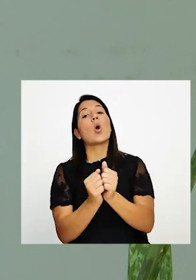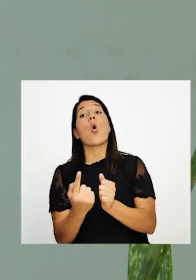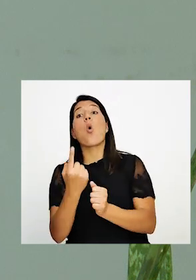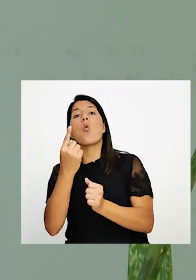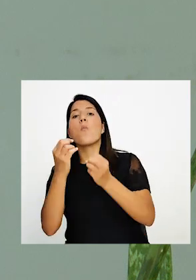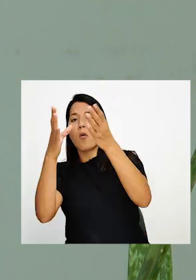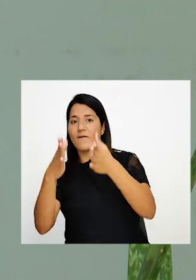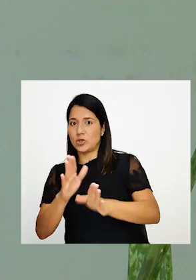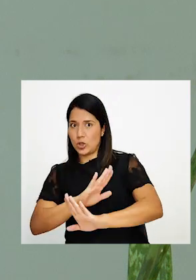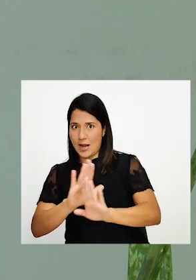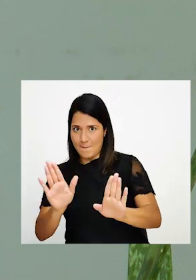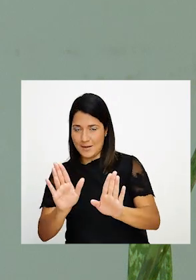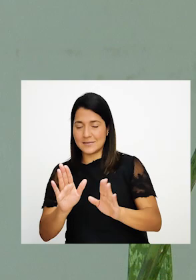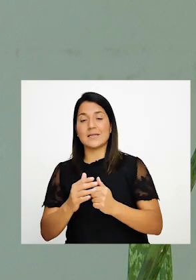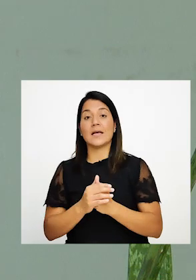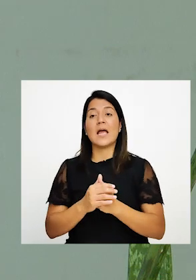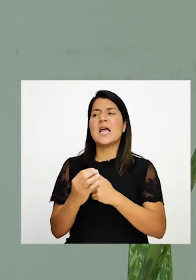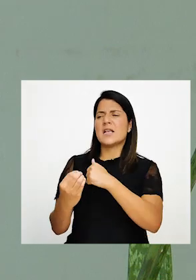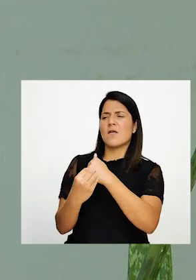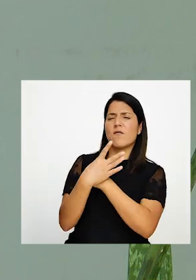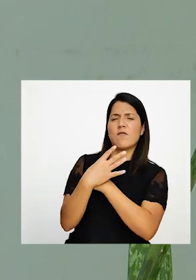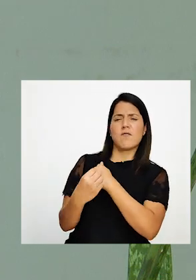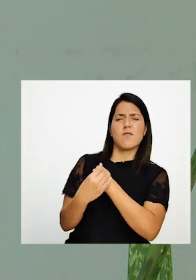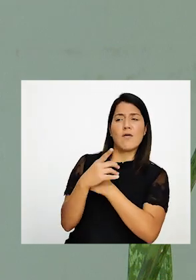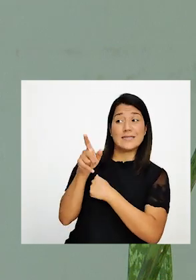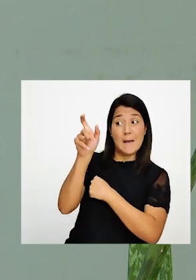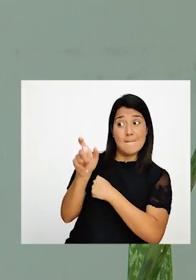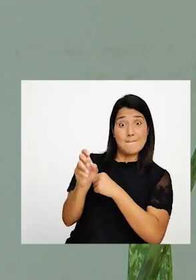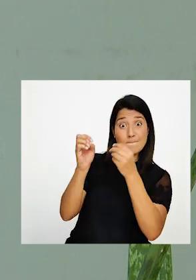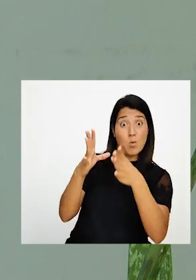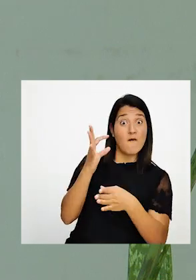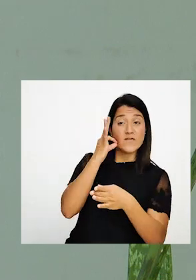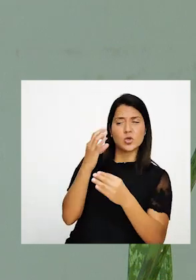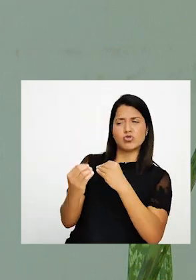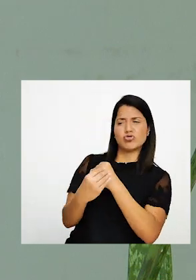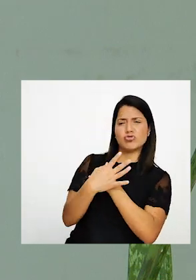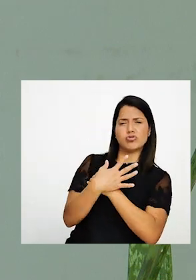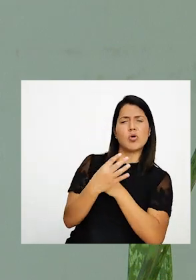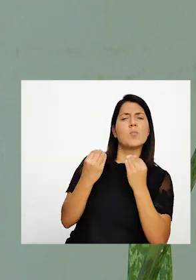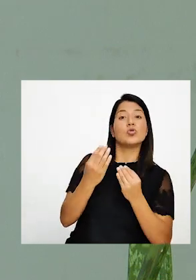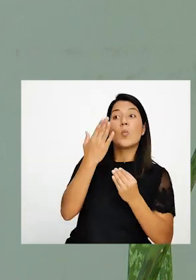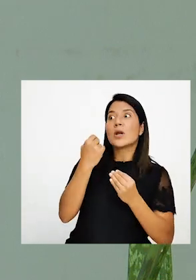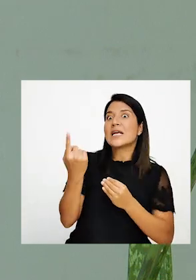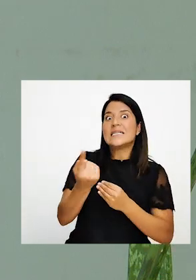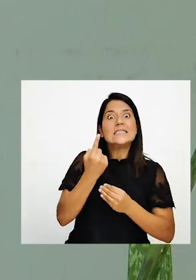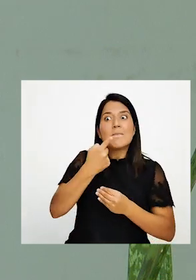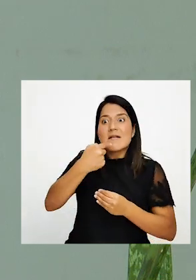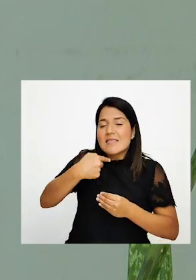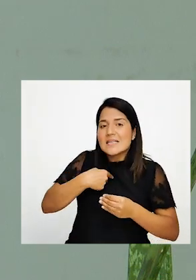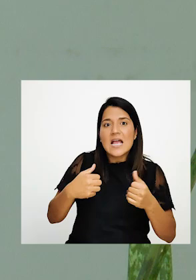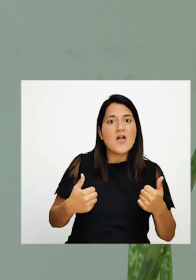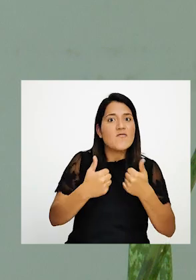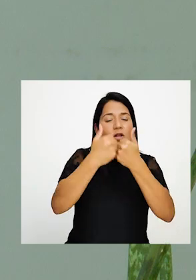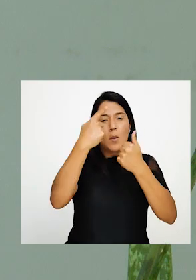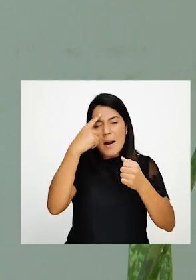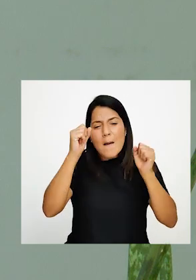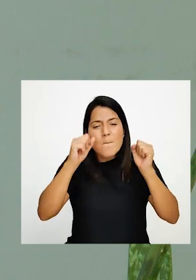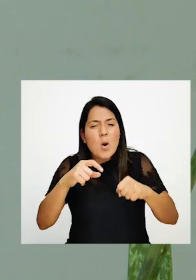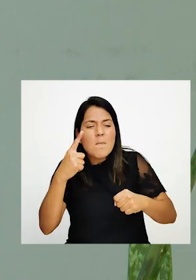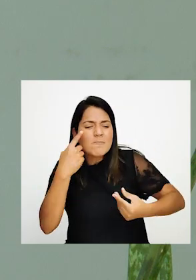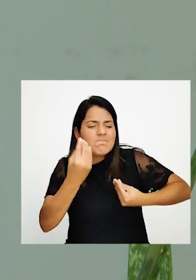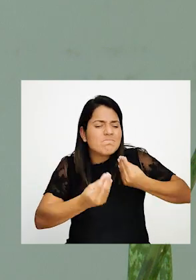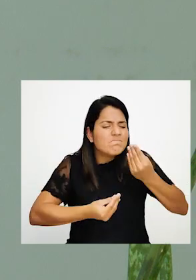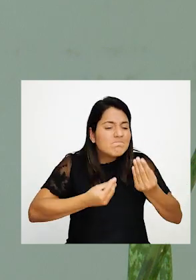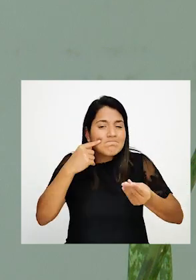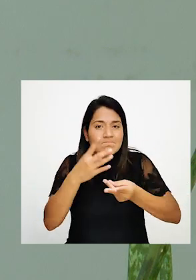que influyó verdaderamente en esa elección, porque ella siempre trabajaba tirando unos retos a nosotros para ver cómo solventábamos